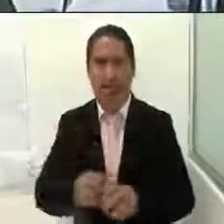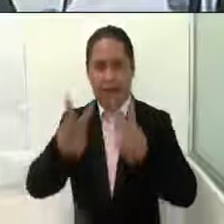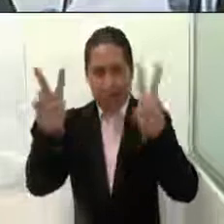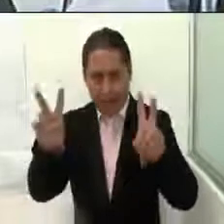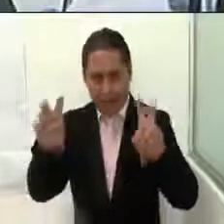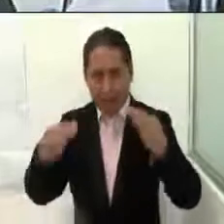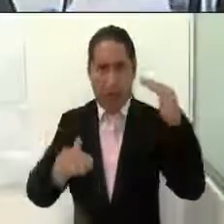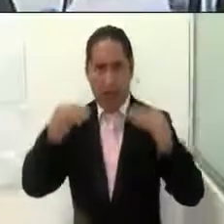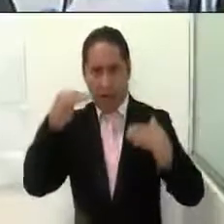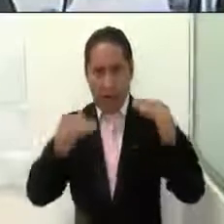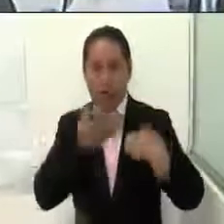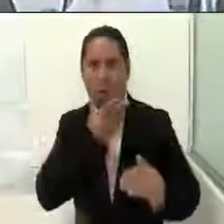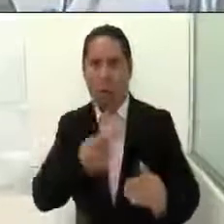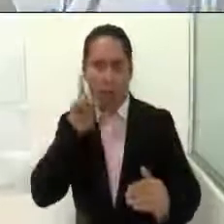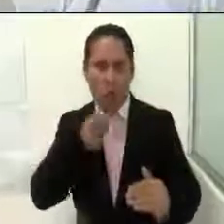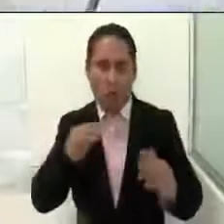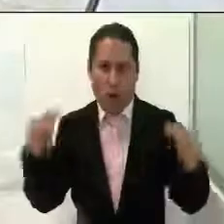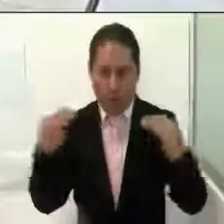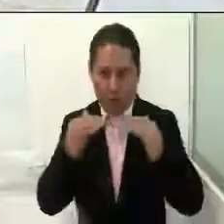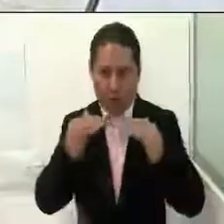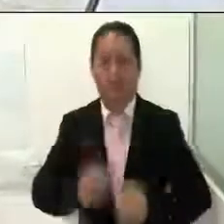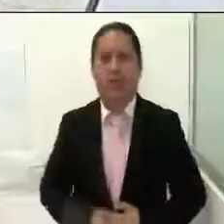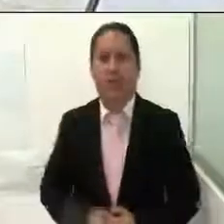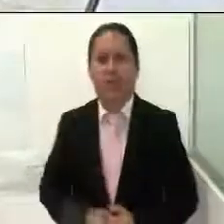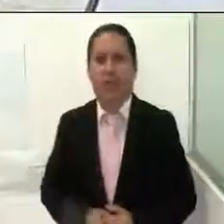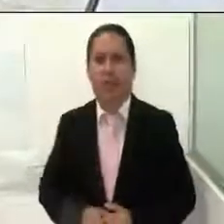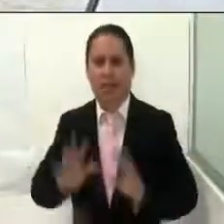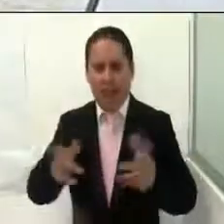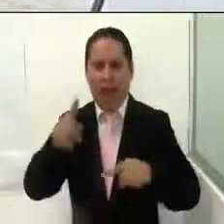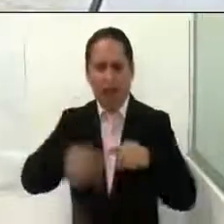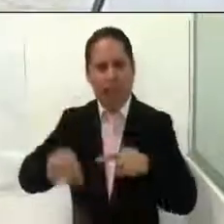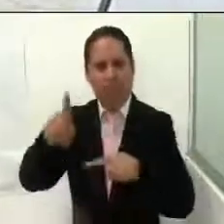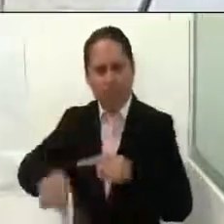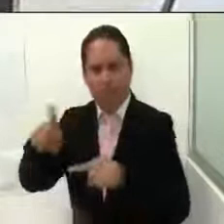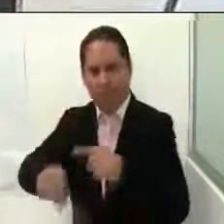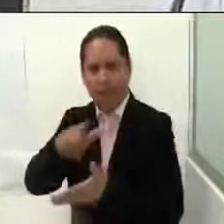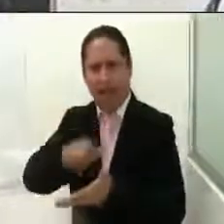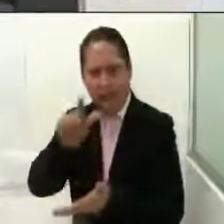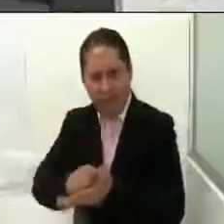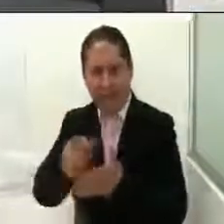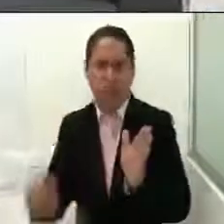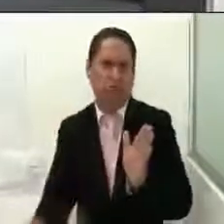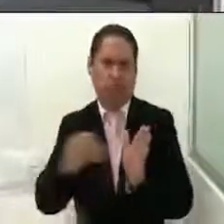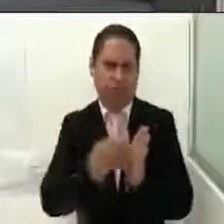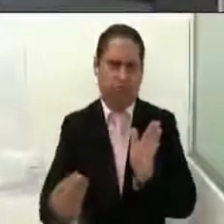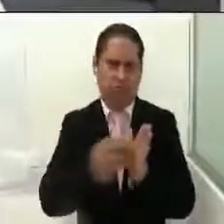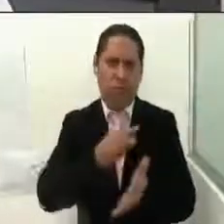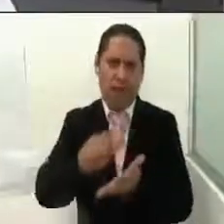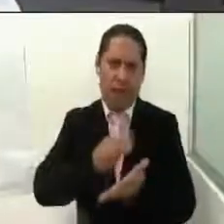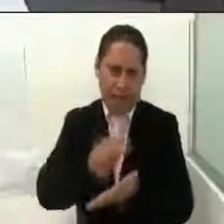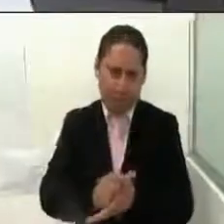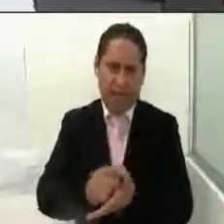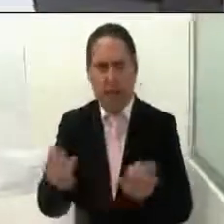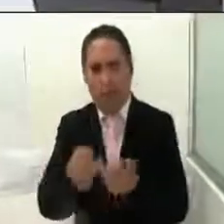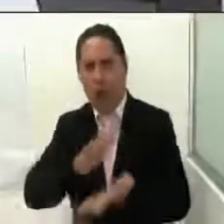género se han derogado o sea se han eliminado leyes sean incluidos leyes pero estas leyes no se han